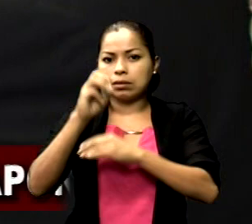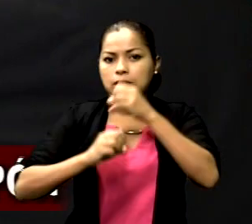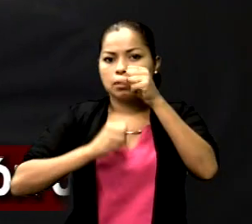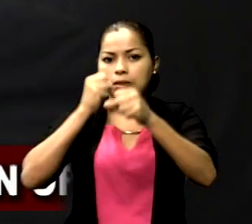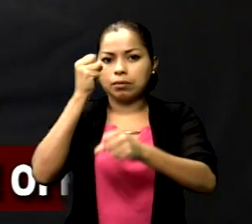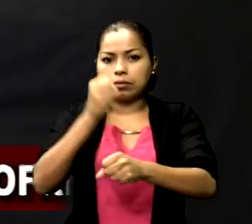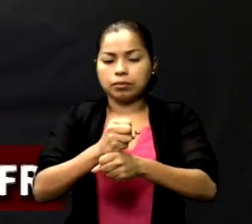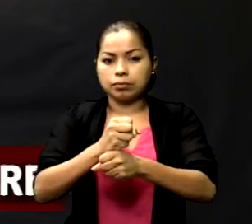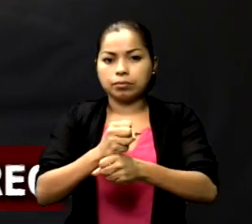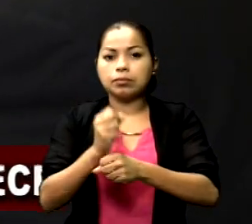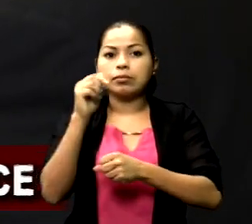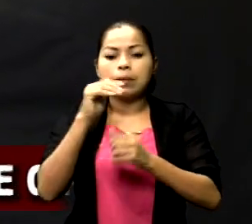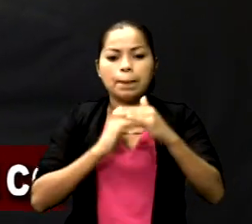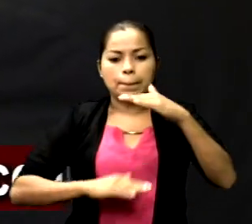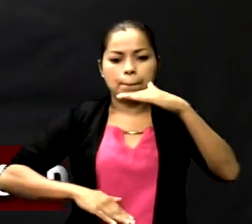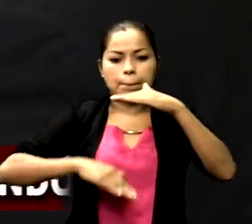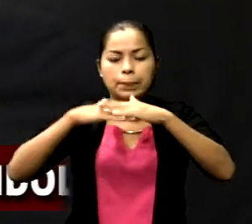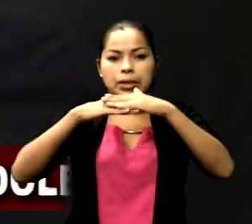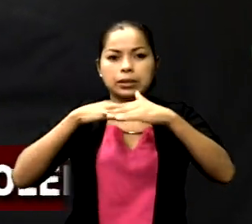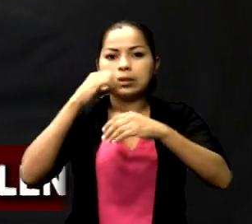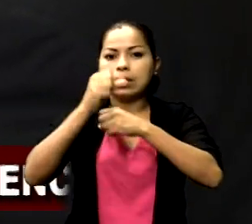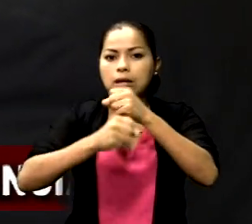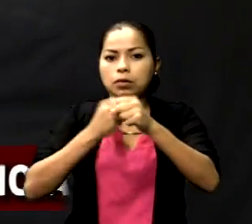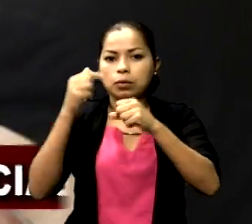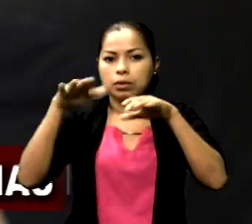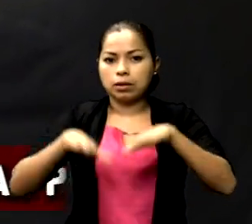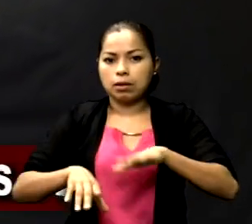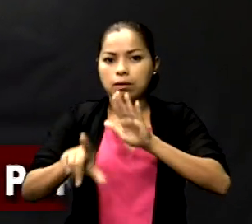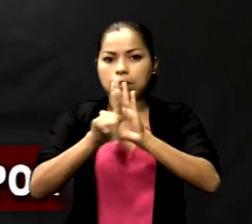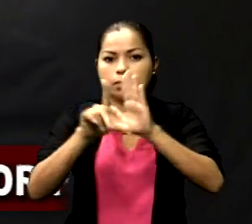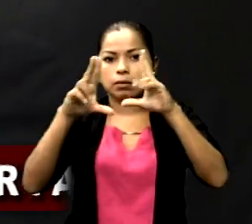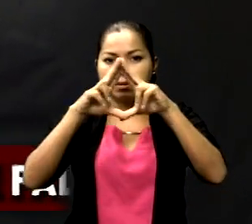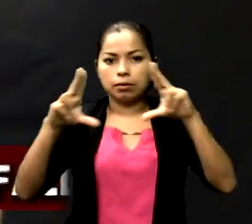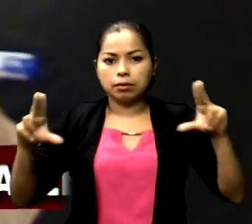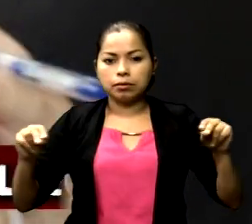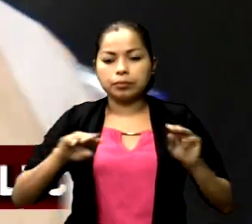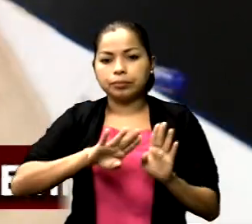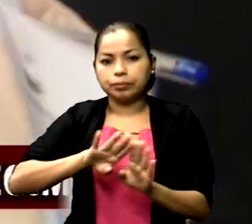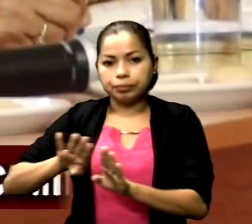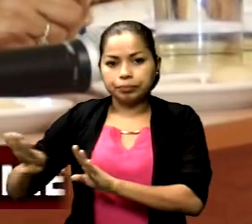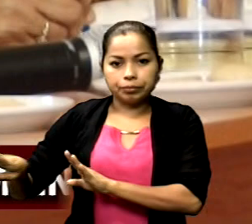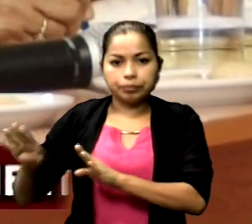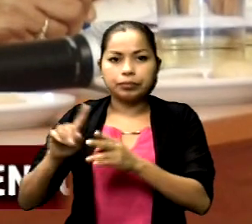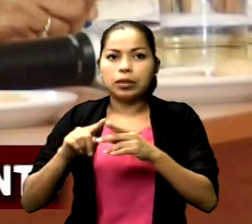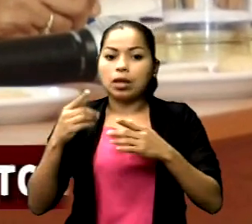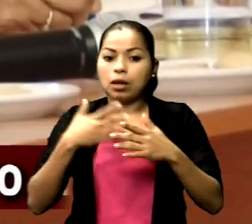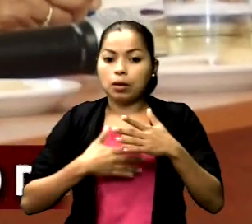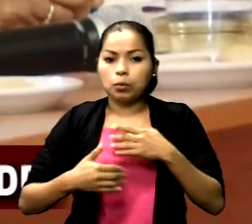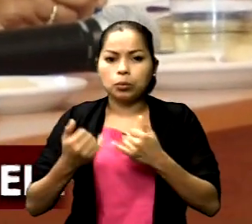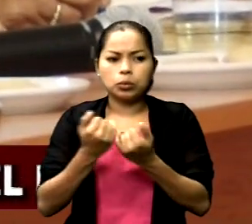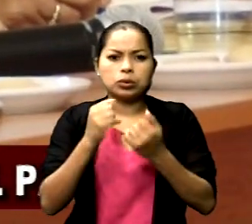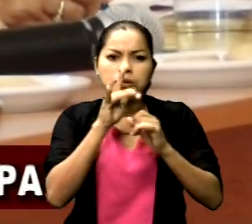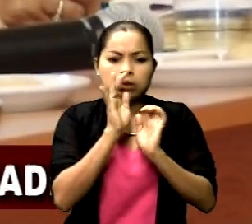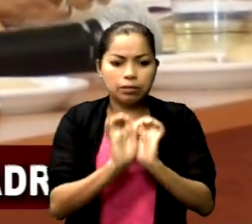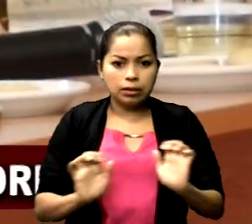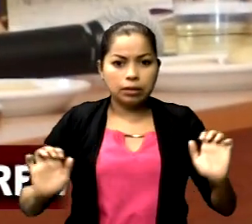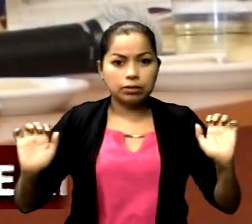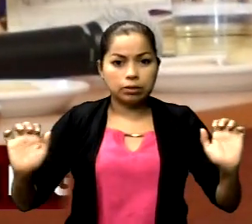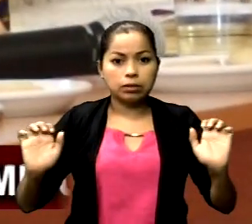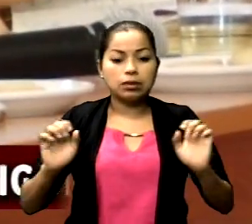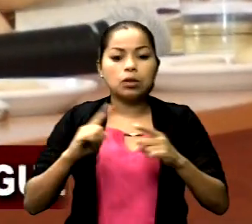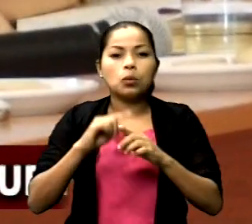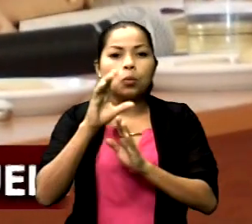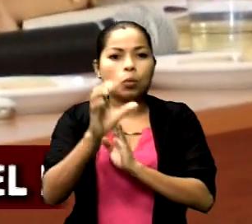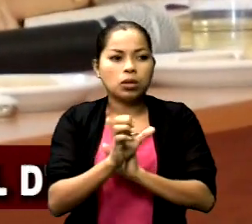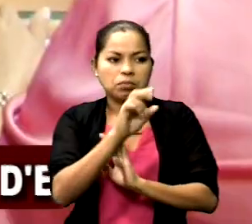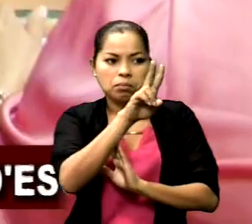años, que es el máximo castigo en Nicaragua. Por otro lado, la violación a las y los menores de edad se pagará